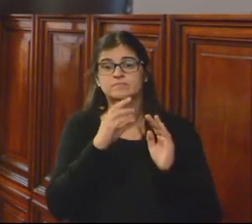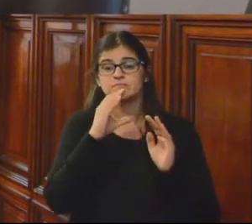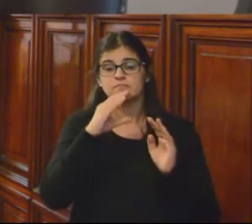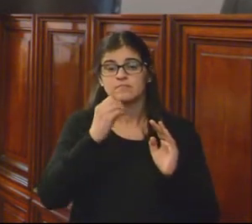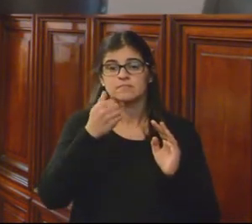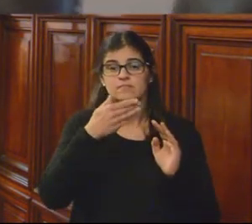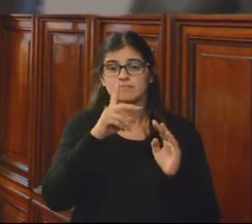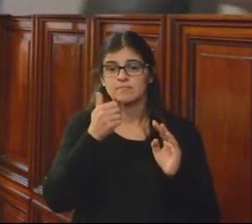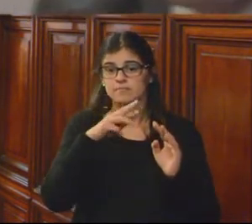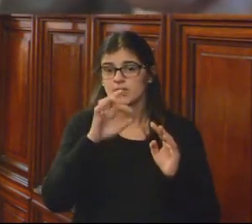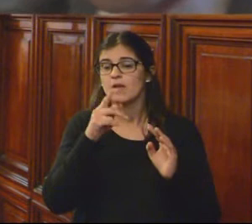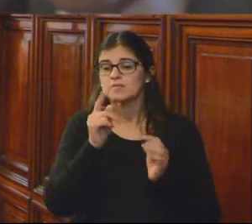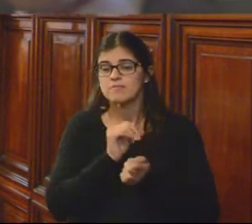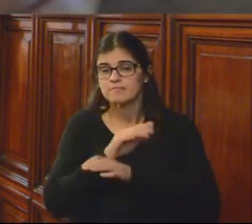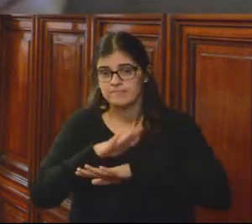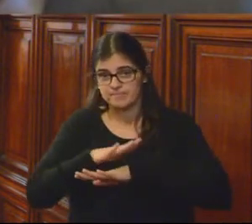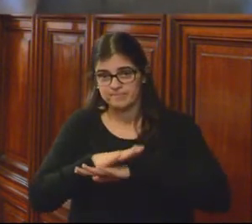para personas privadas de libertad.